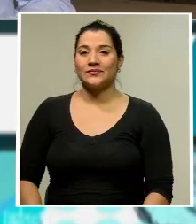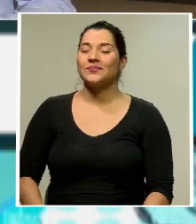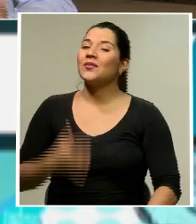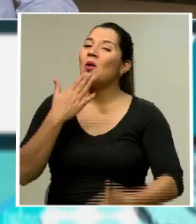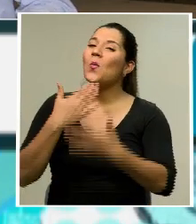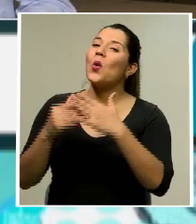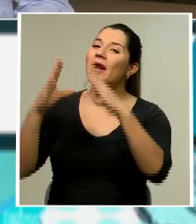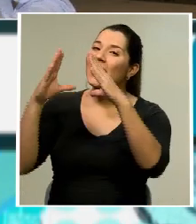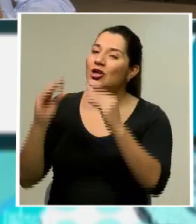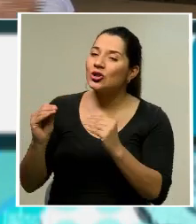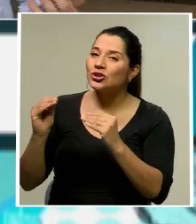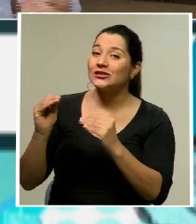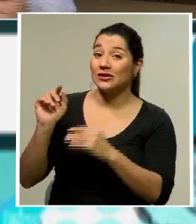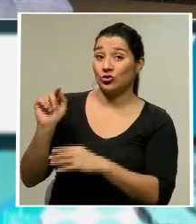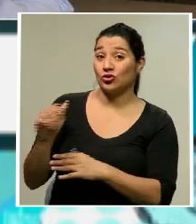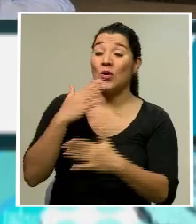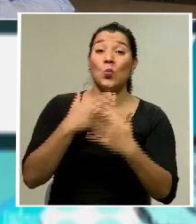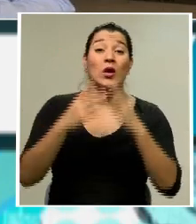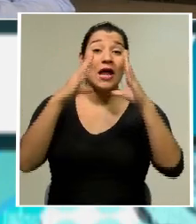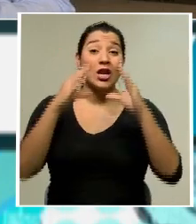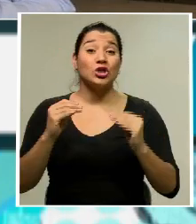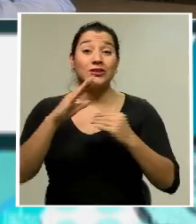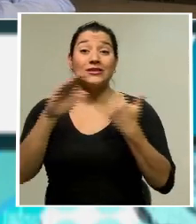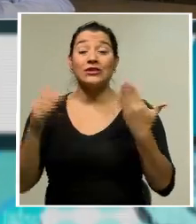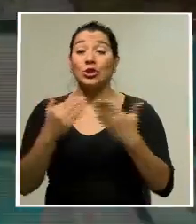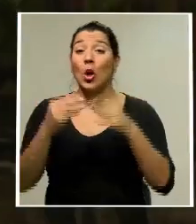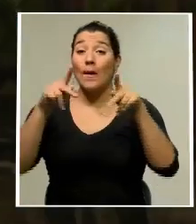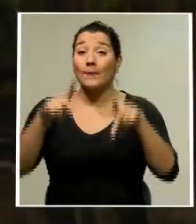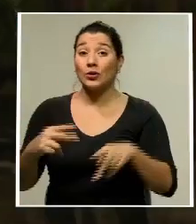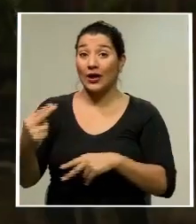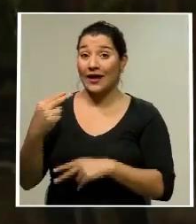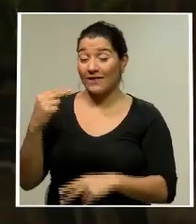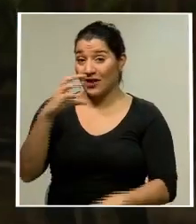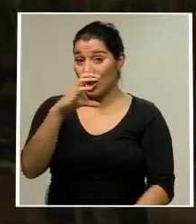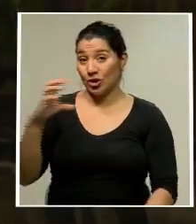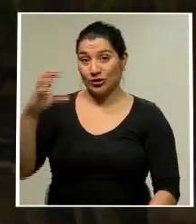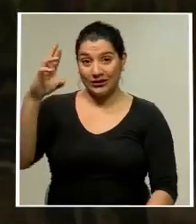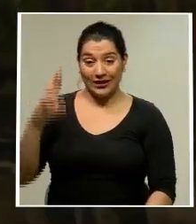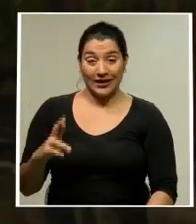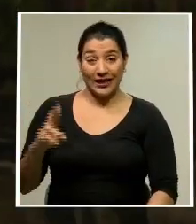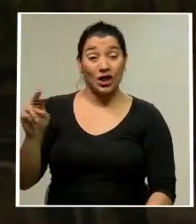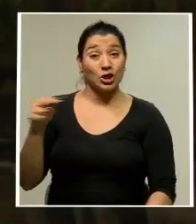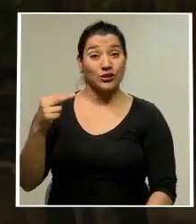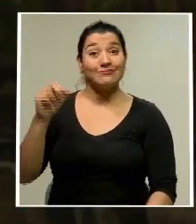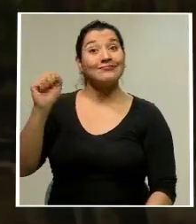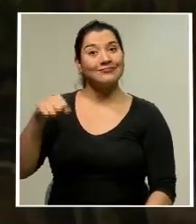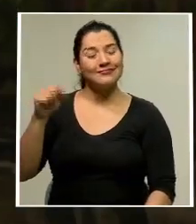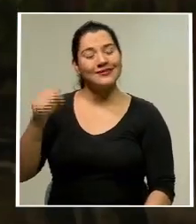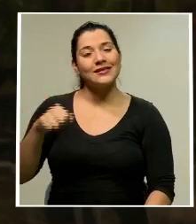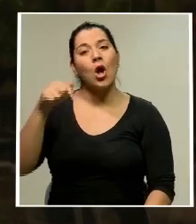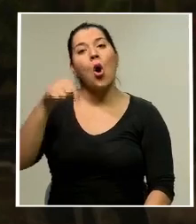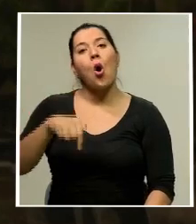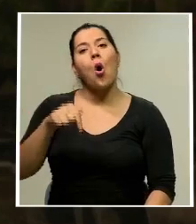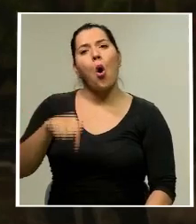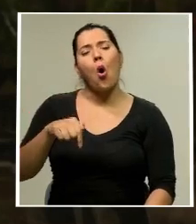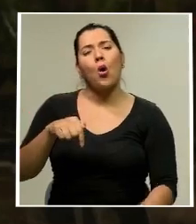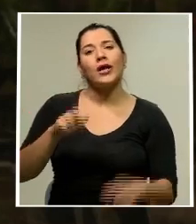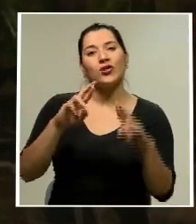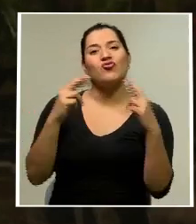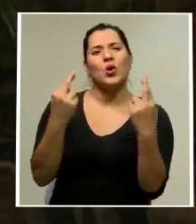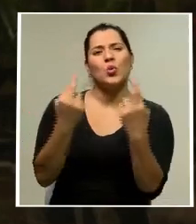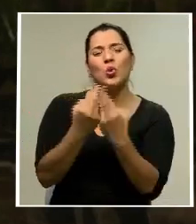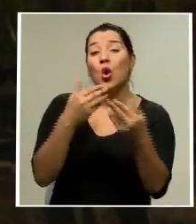Buenas noches, Ernesto, a usted y a todos los que nos siguen a través de Costa Rica Noticias. Así es, pues una comparecencia de casi 3